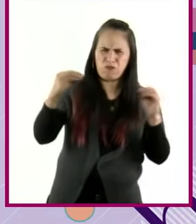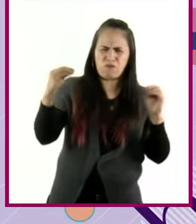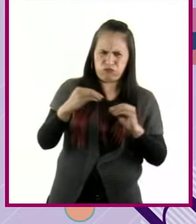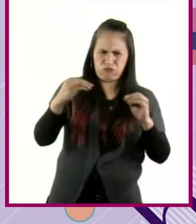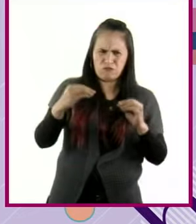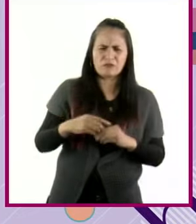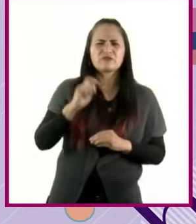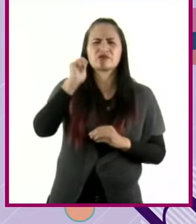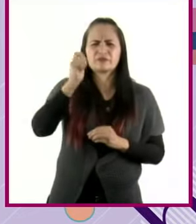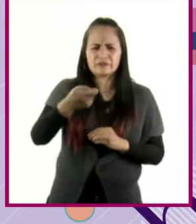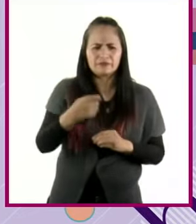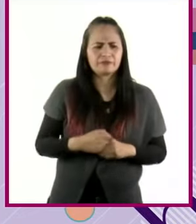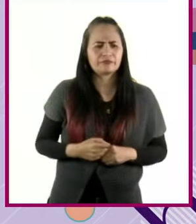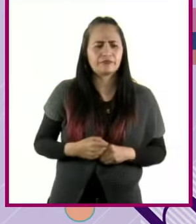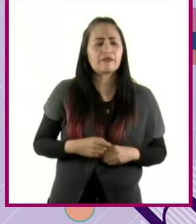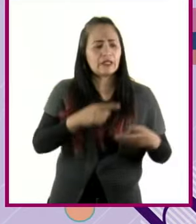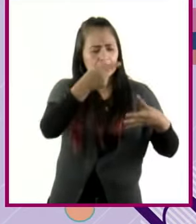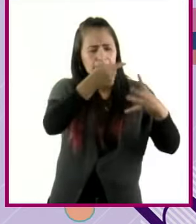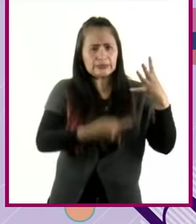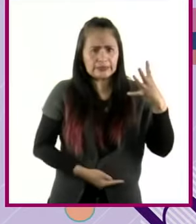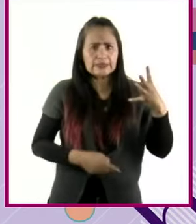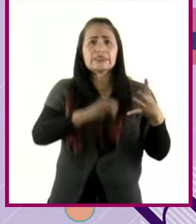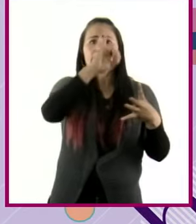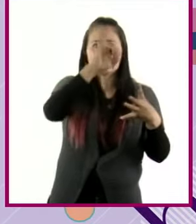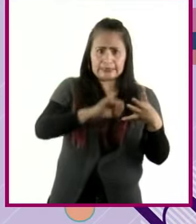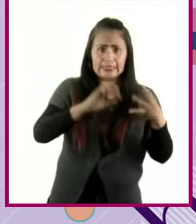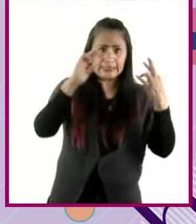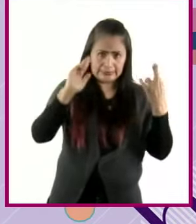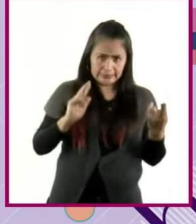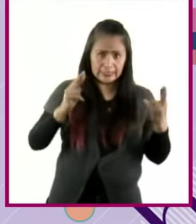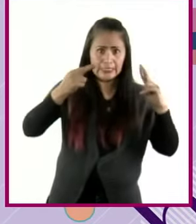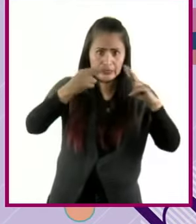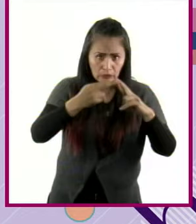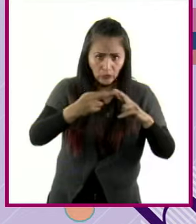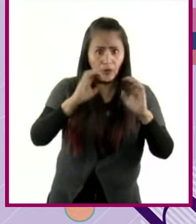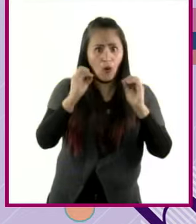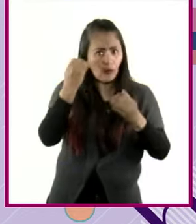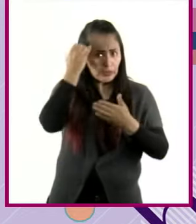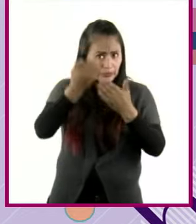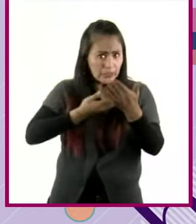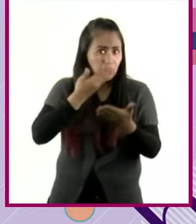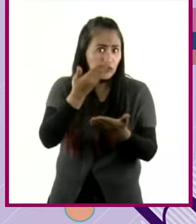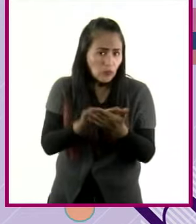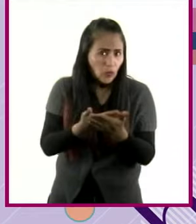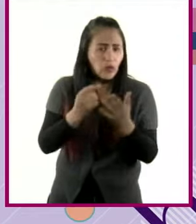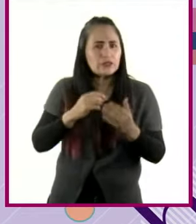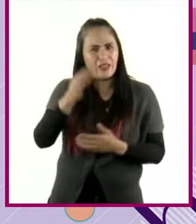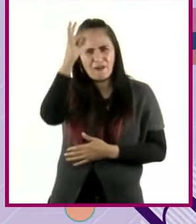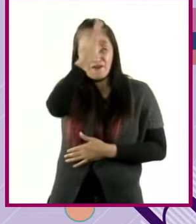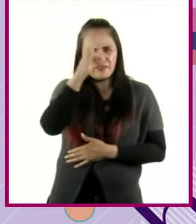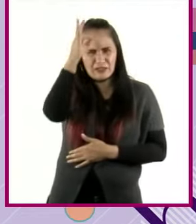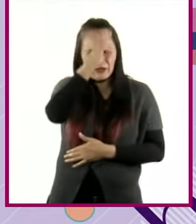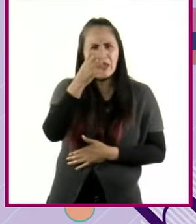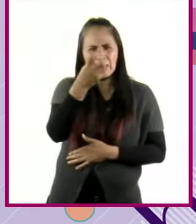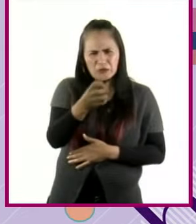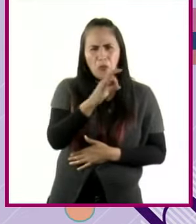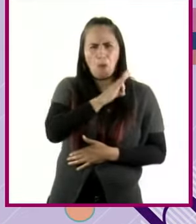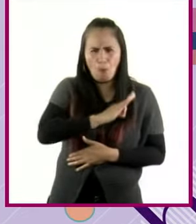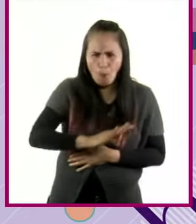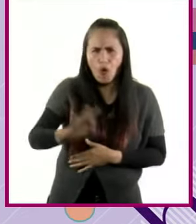la que mostraría que afirmaciones provenientes de diversas religiones y posturas filosóficas eran